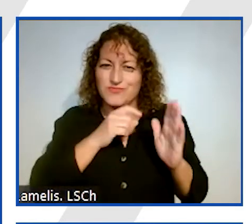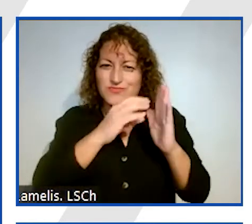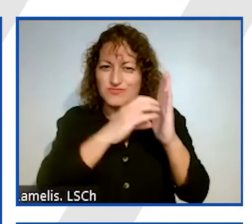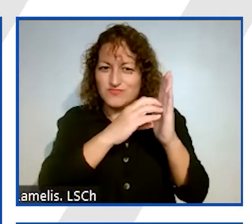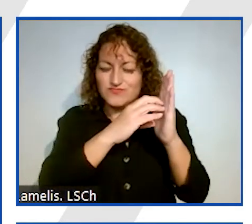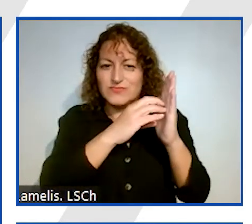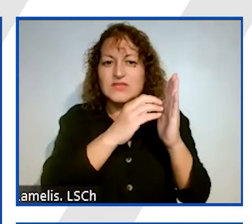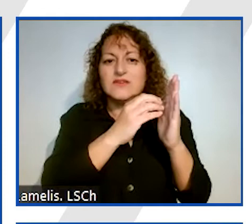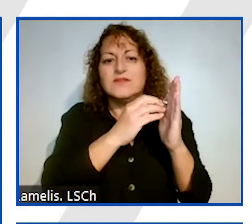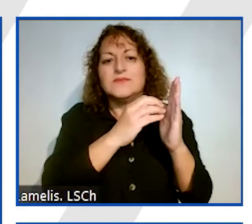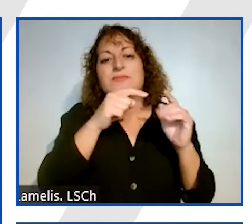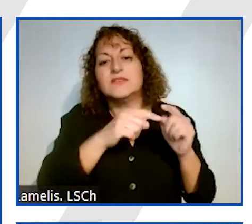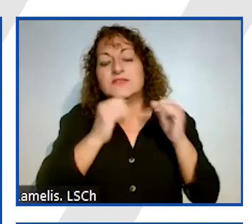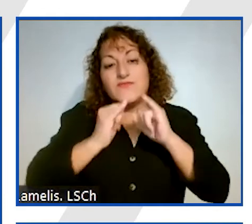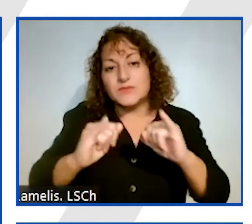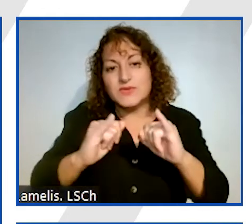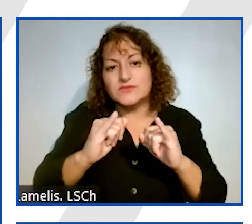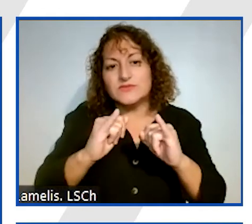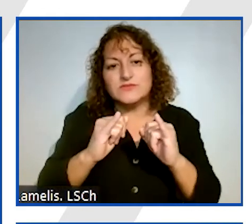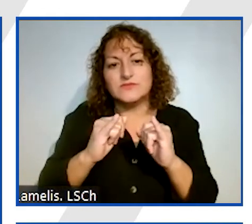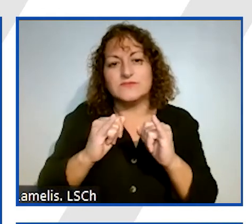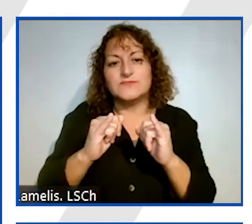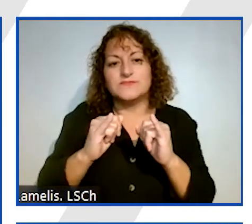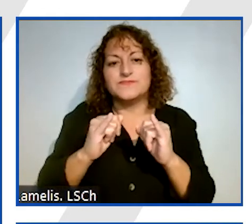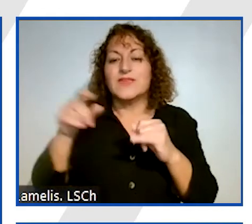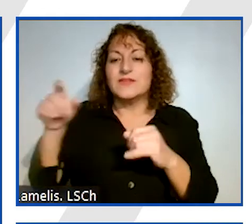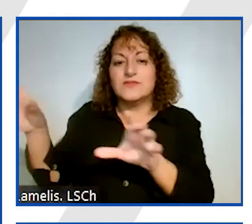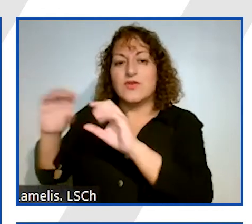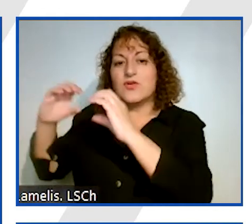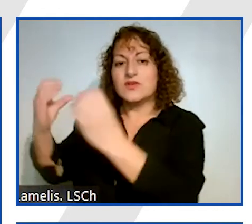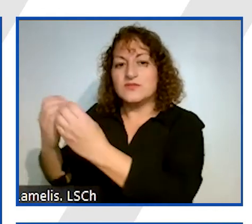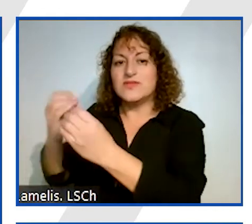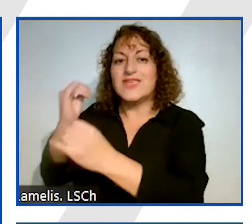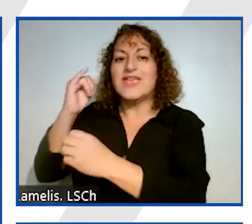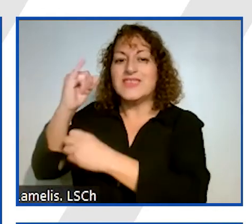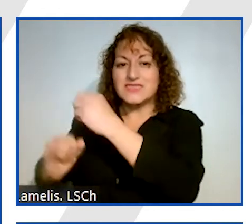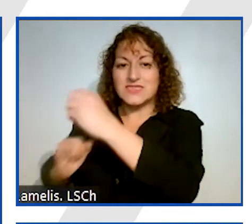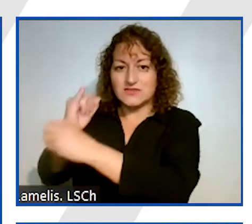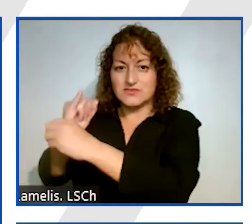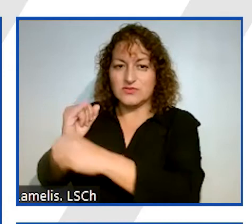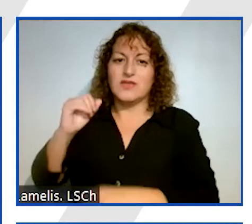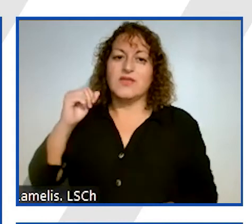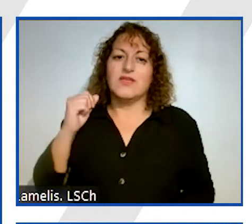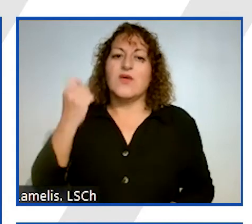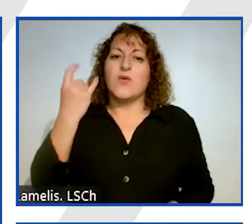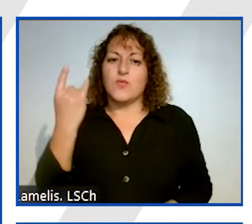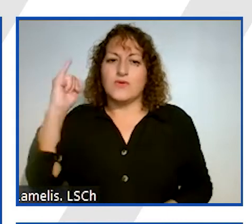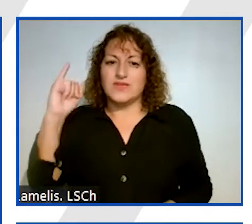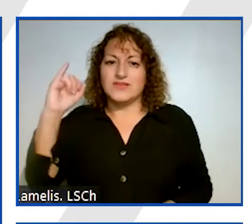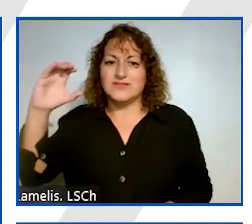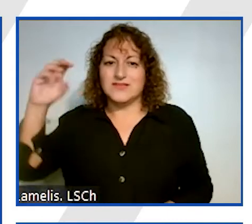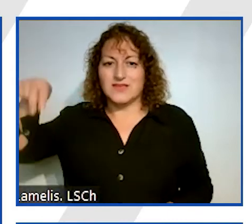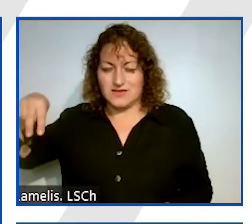una información que viene desde una organización internacional que es la IUCN, y